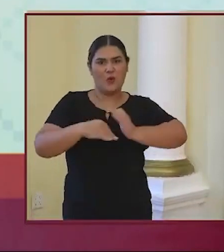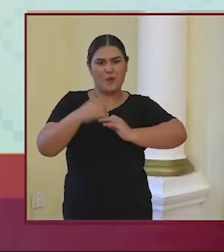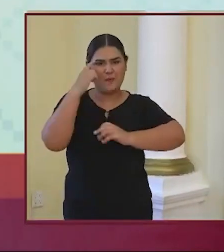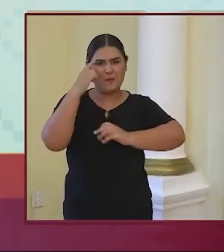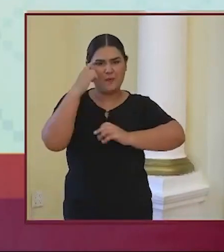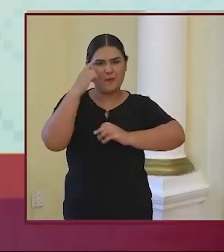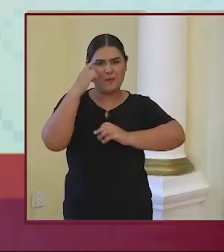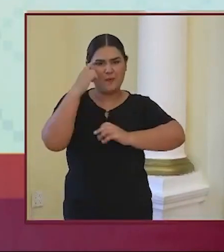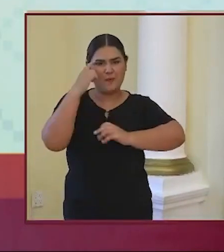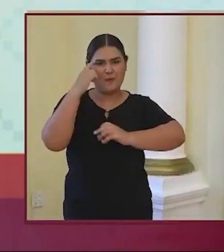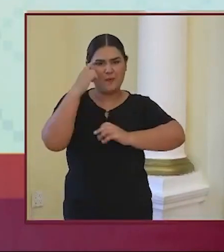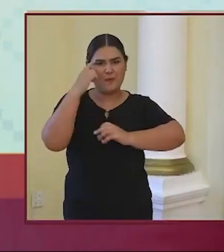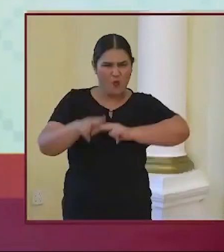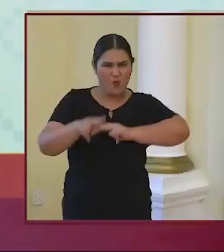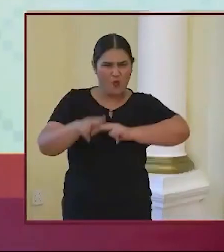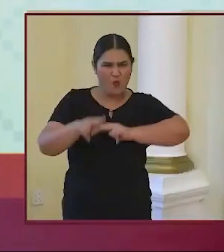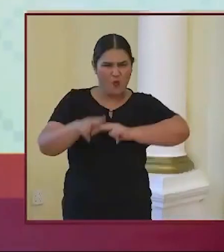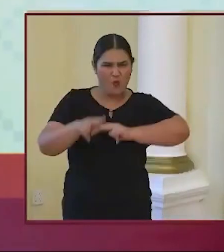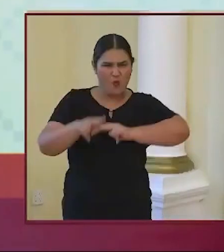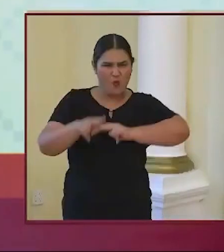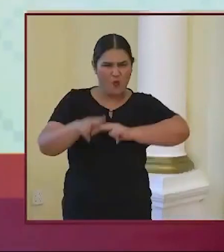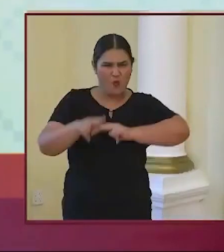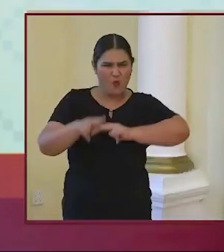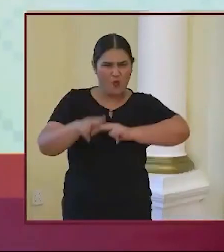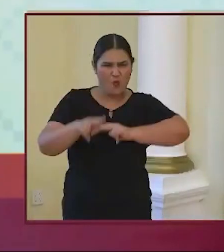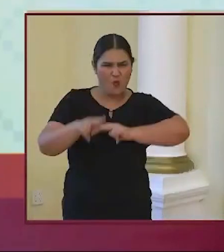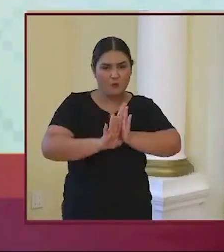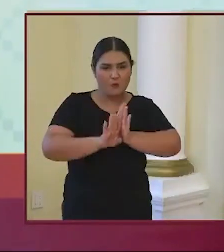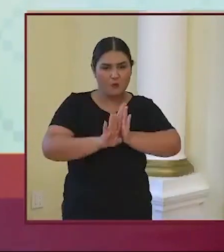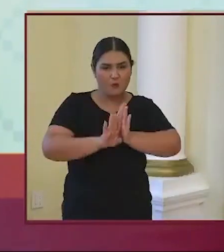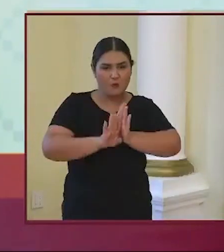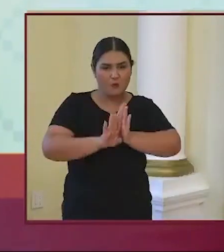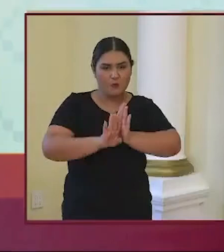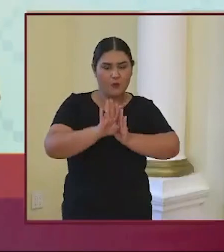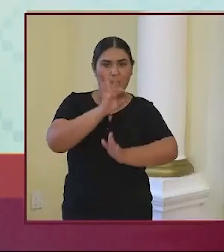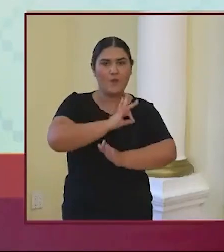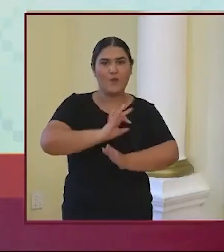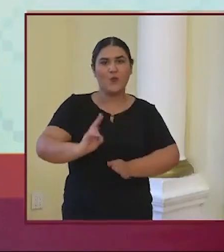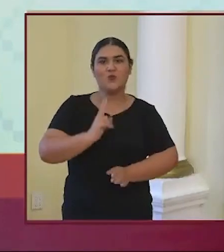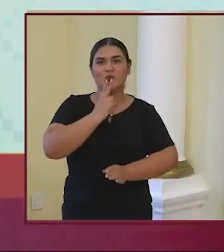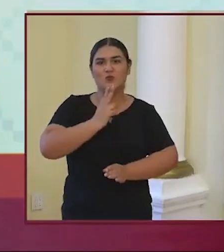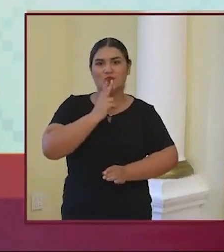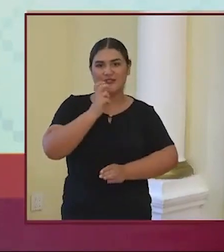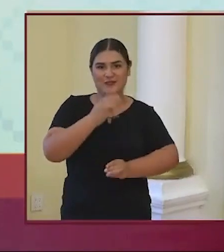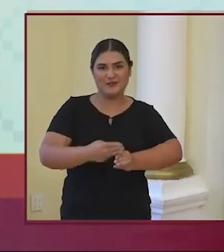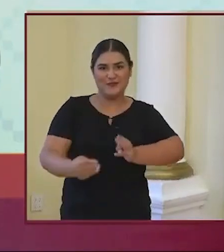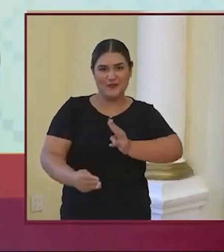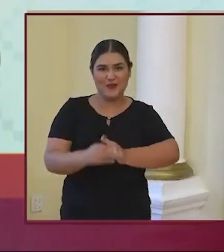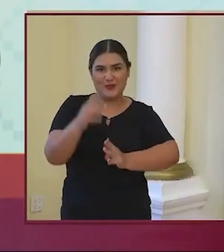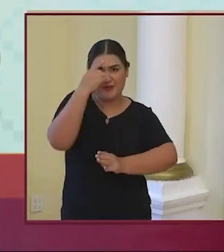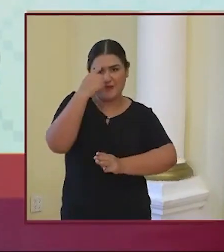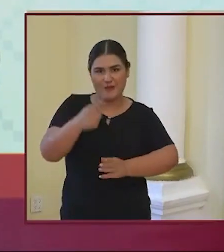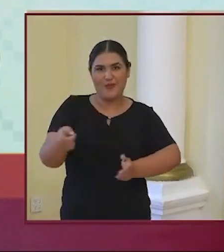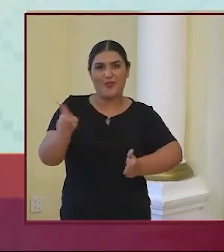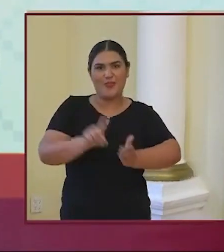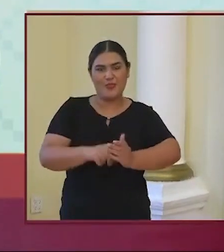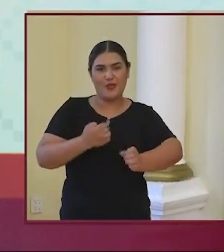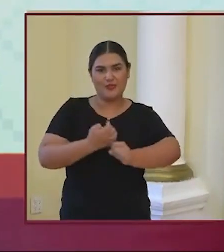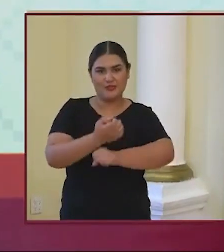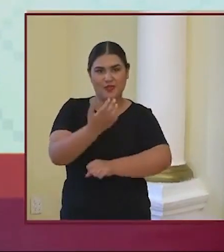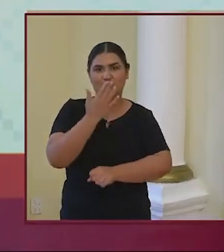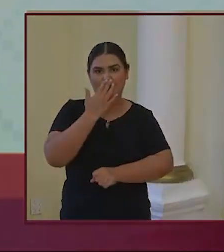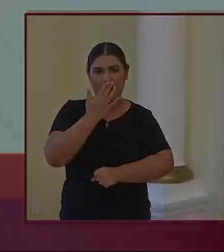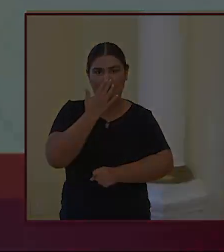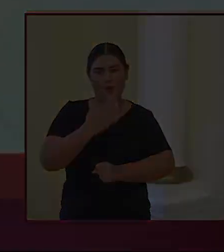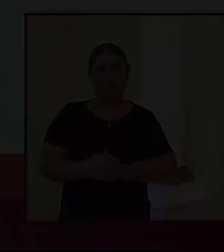procesamiento, todo a condición de que se establezcan en el estado de